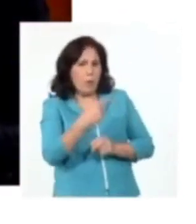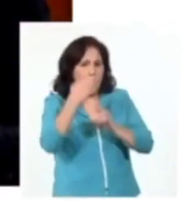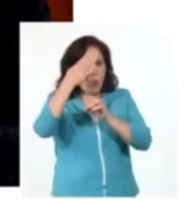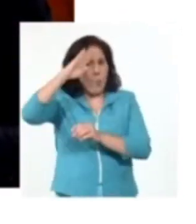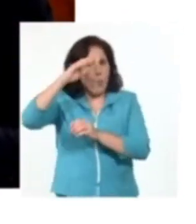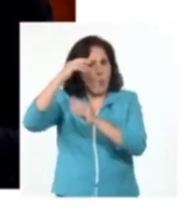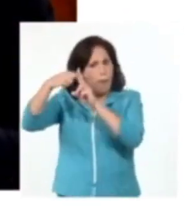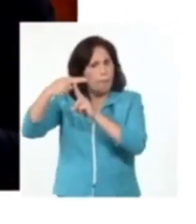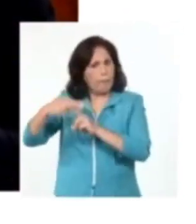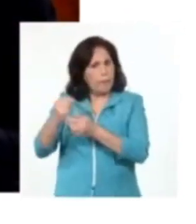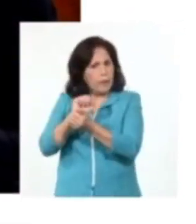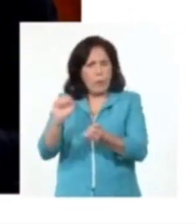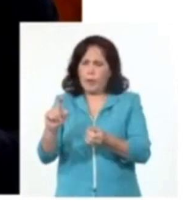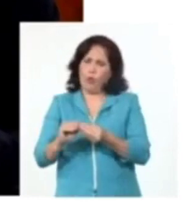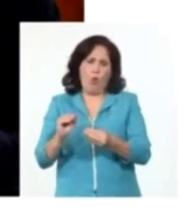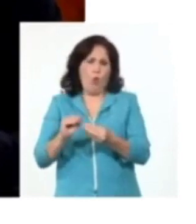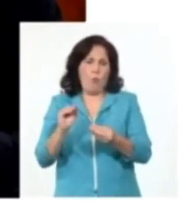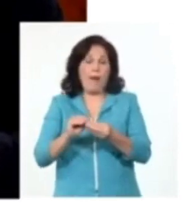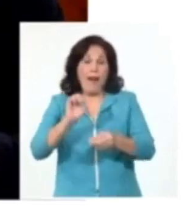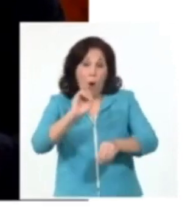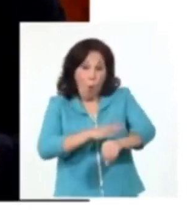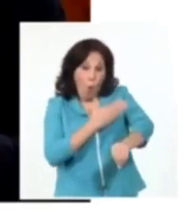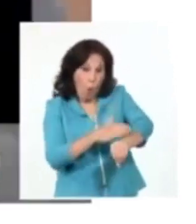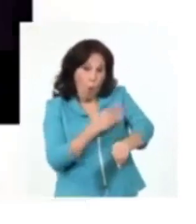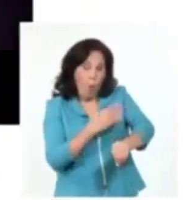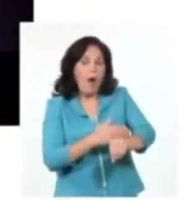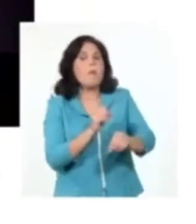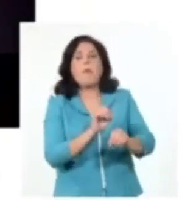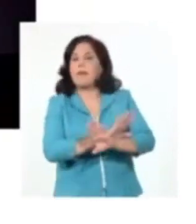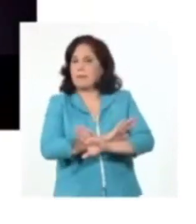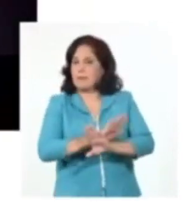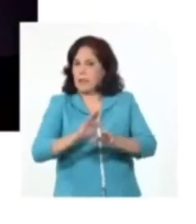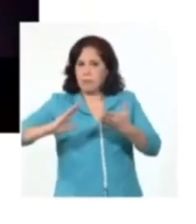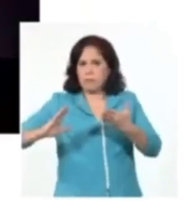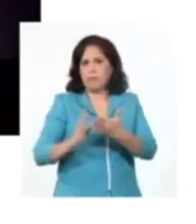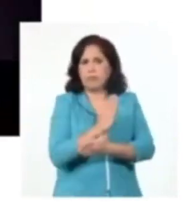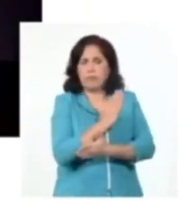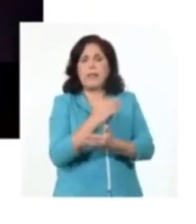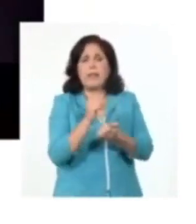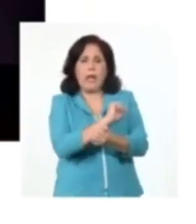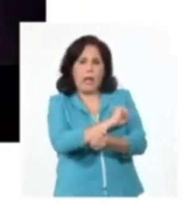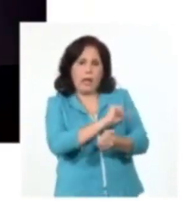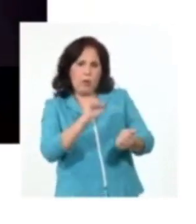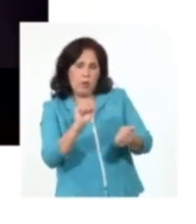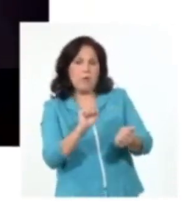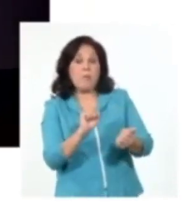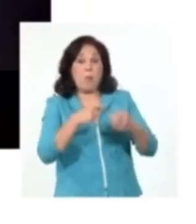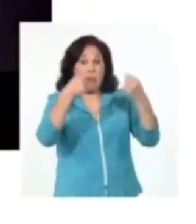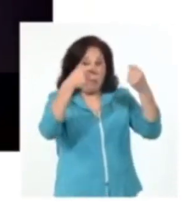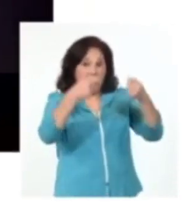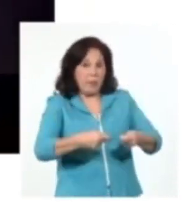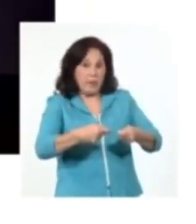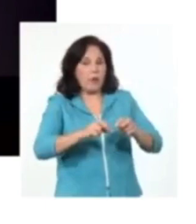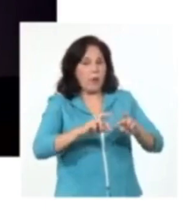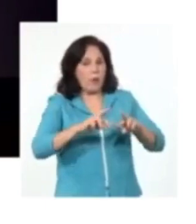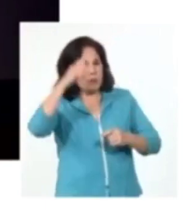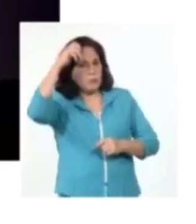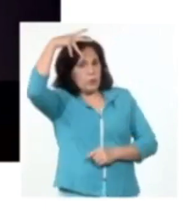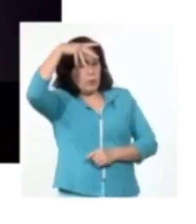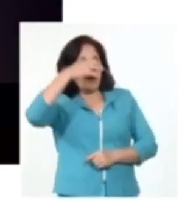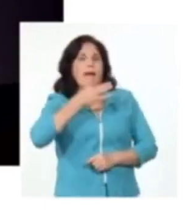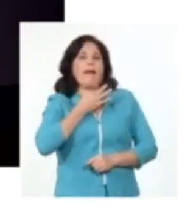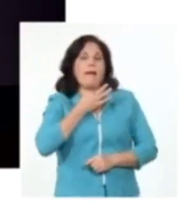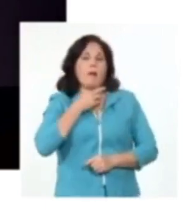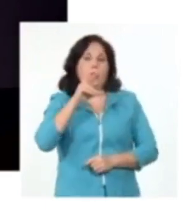2015, durante el mandato de Barack Obama, Washington retiró a Cuba la designación terrorista reimpuesta por la administración Trump en enero